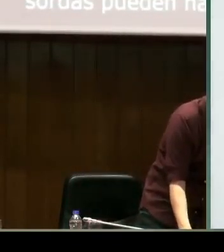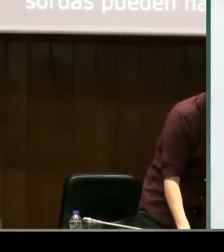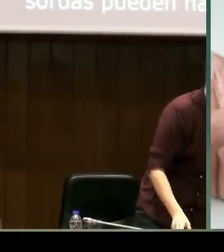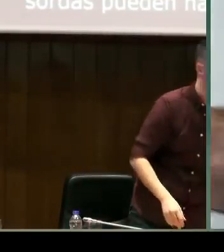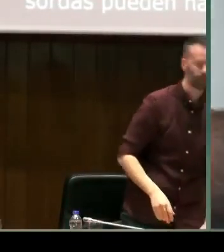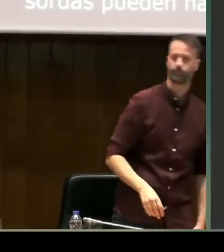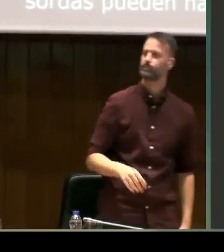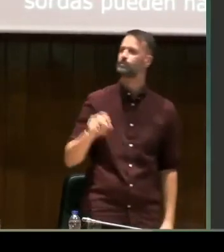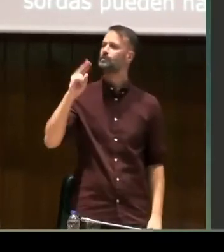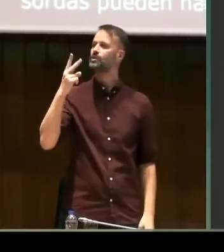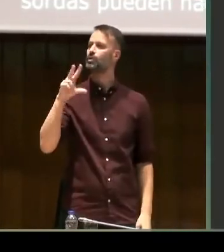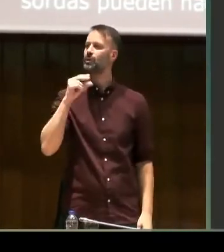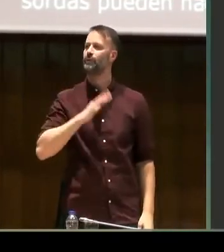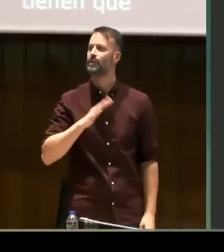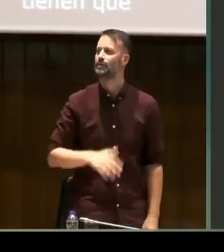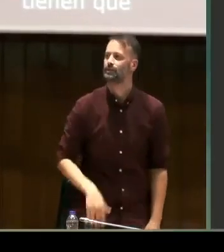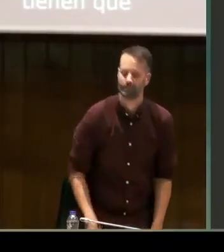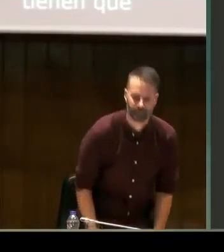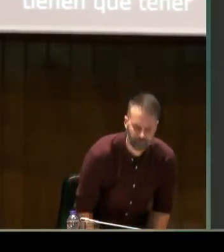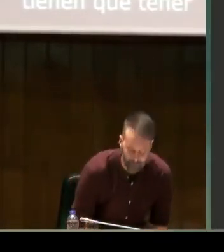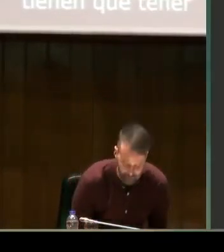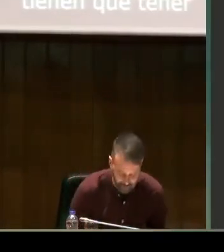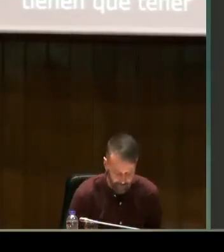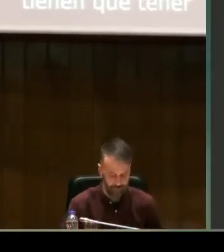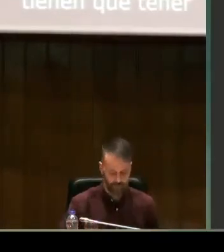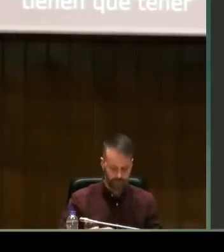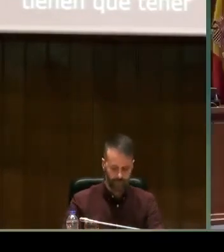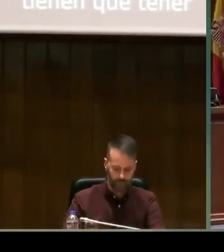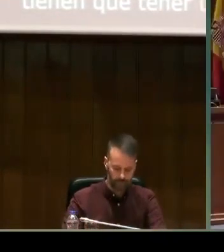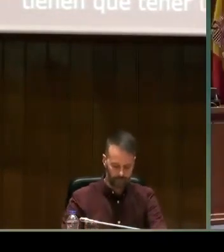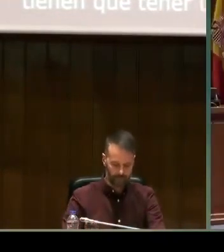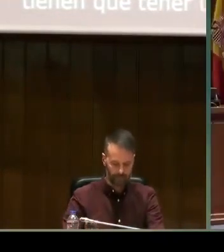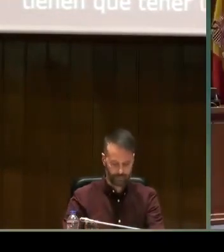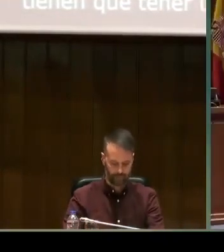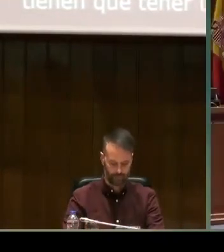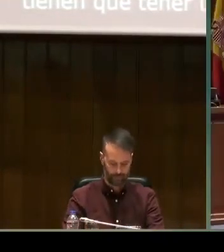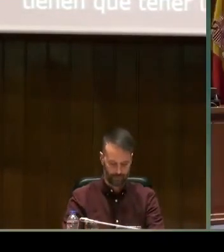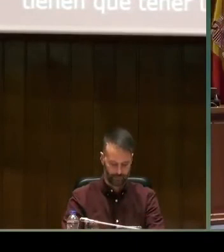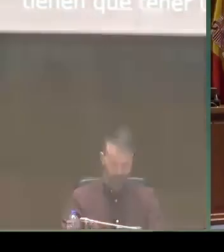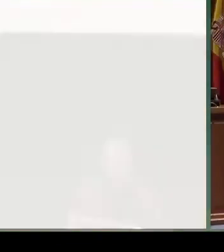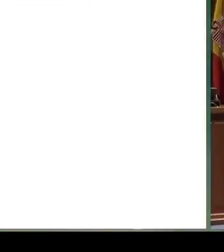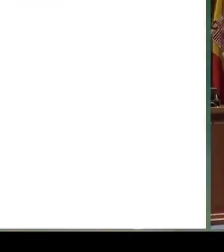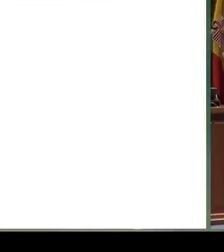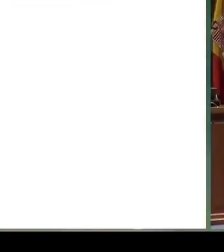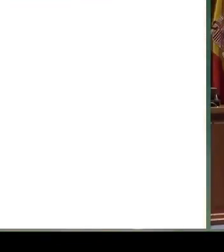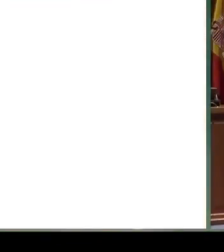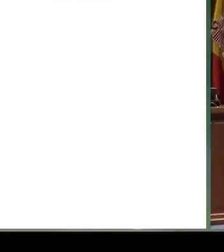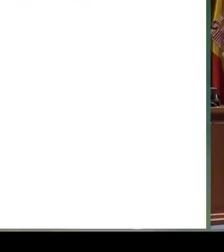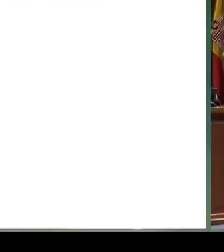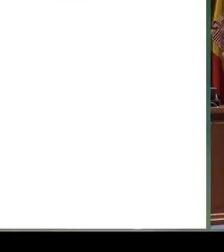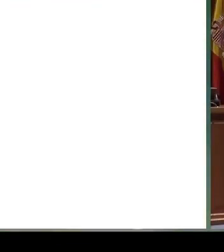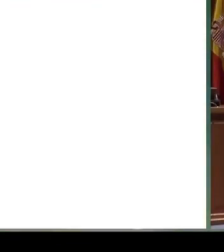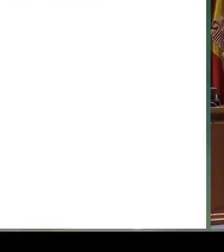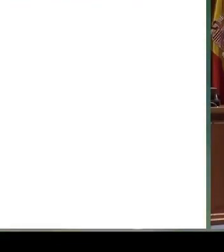hecho y que intenta recoger la experiencia que he vivido a lo largo de estos 20 meses con excepcionales.